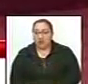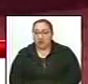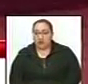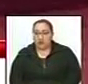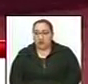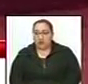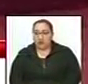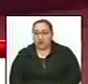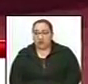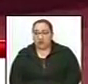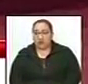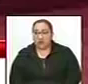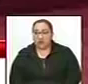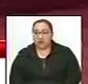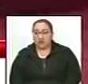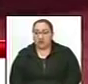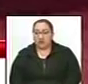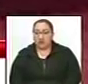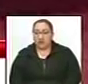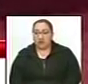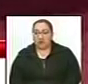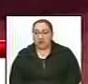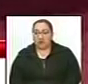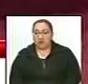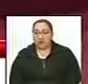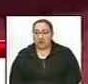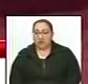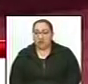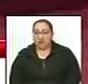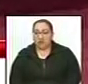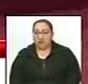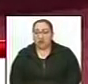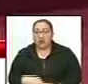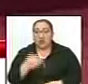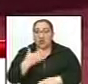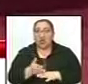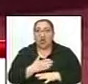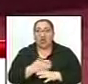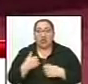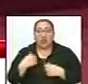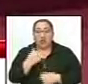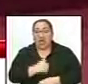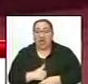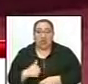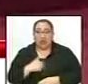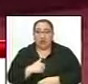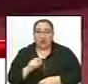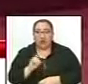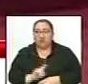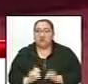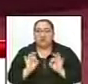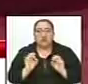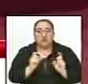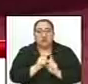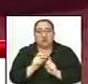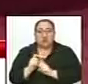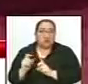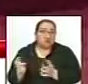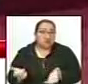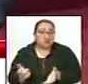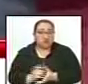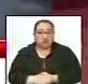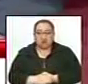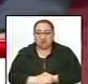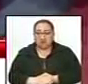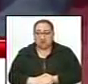Es evidente que quienes alguna vez han tenido una actitud usan los mismos términos. Me refiero,